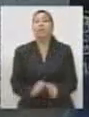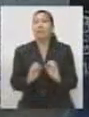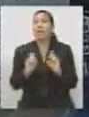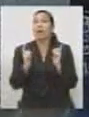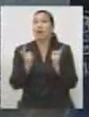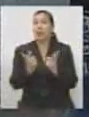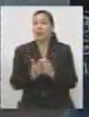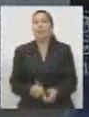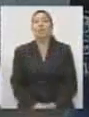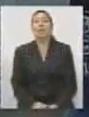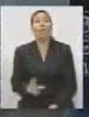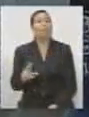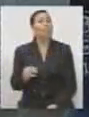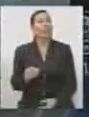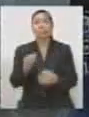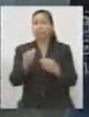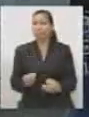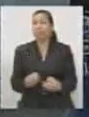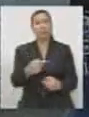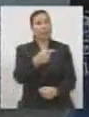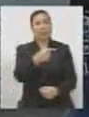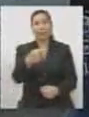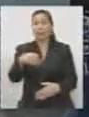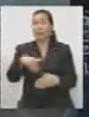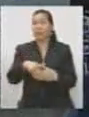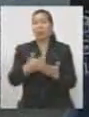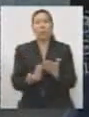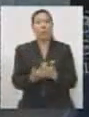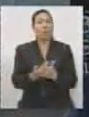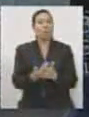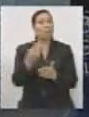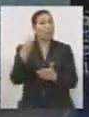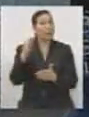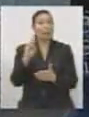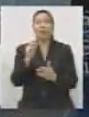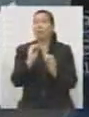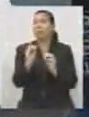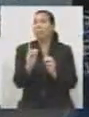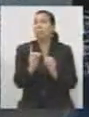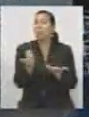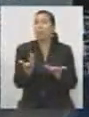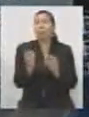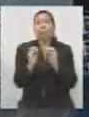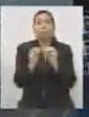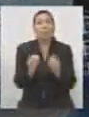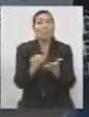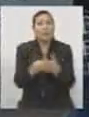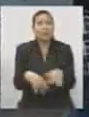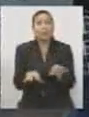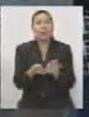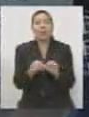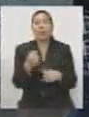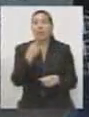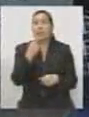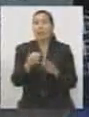Congreso de la República no define esta semana la elección de los nuevos magistrados y no le da absoluta prioridad a